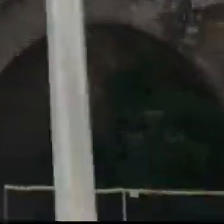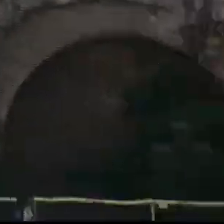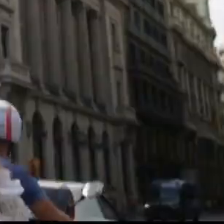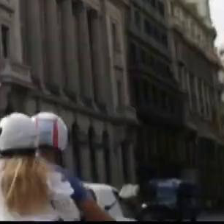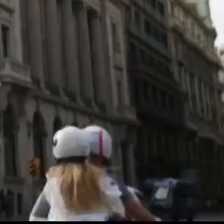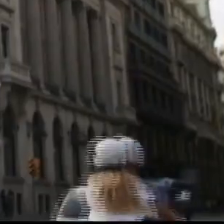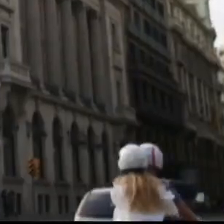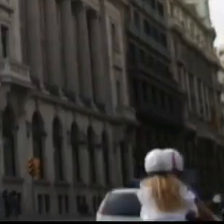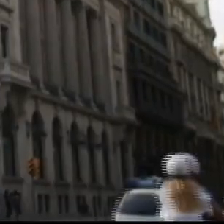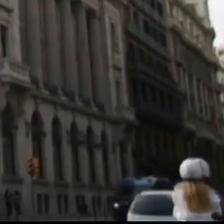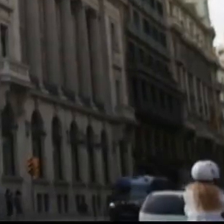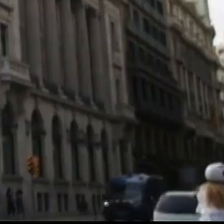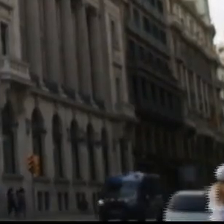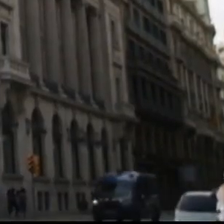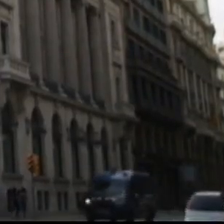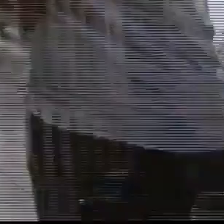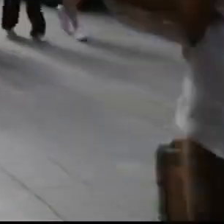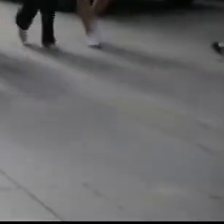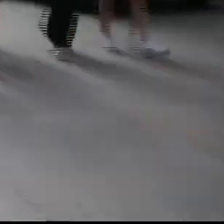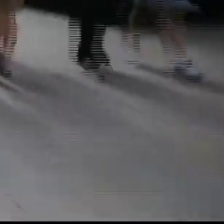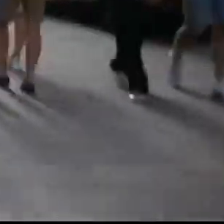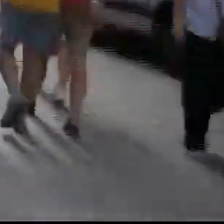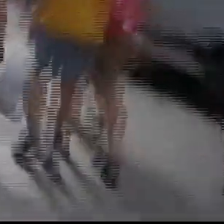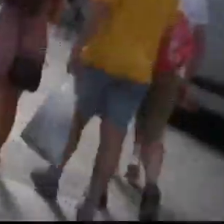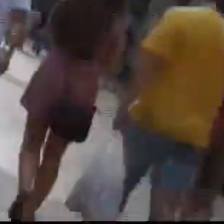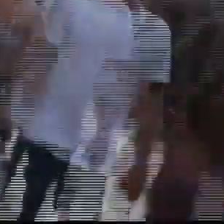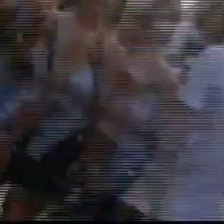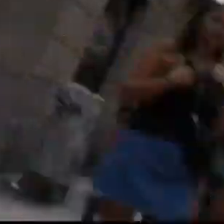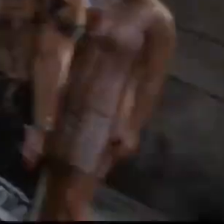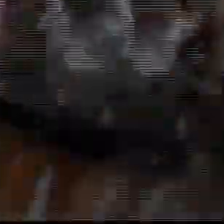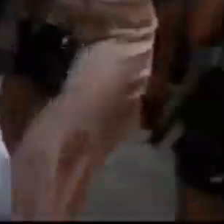nos lo cuenta al volver de la pausa.